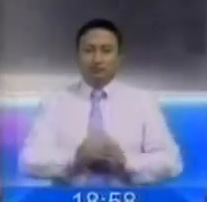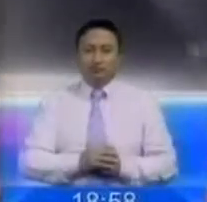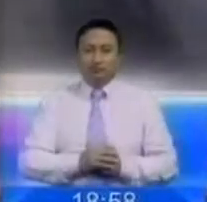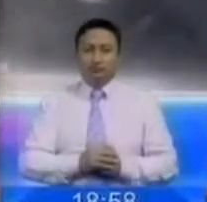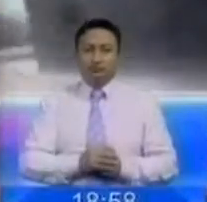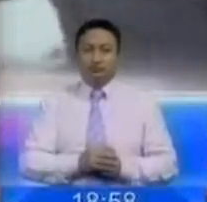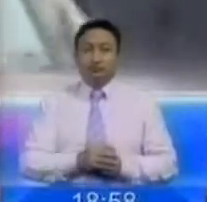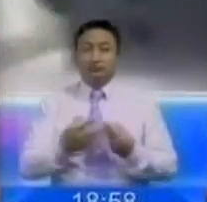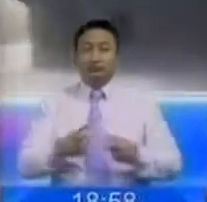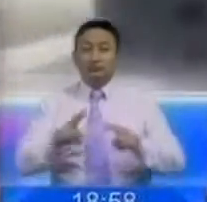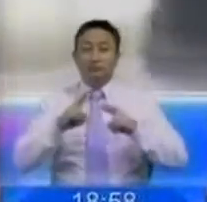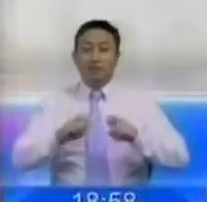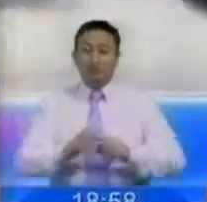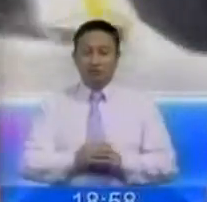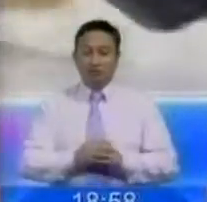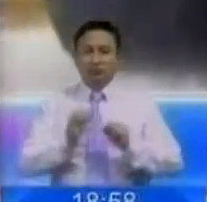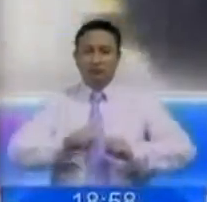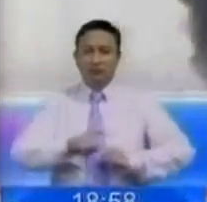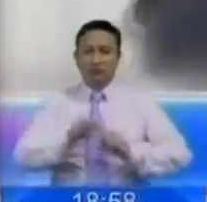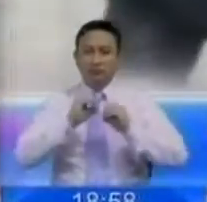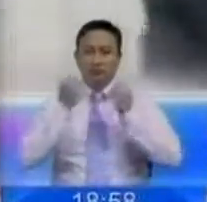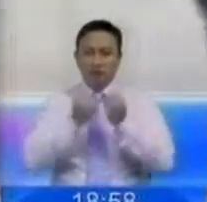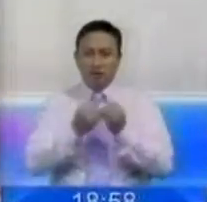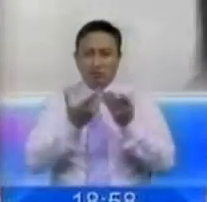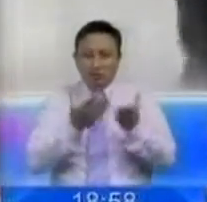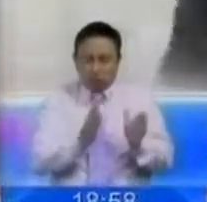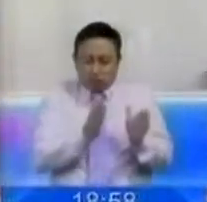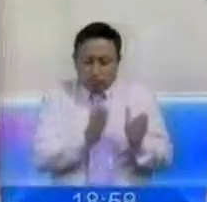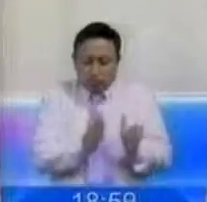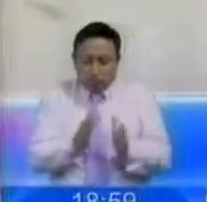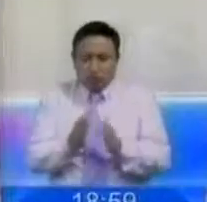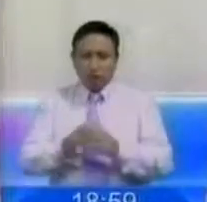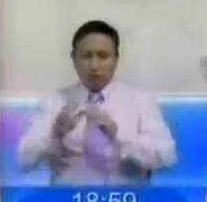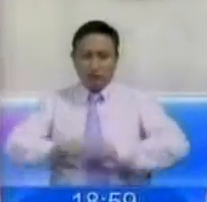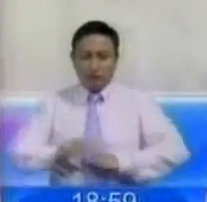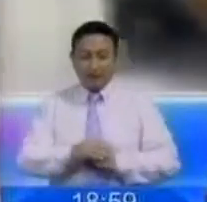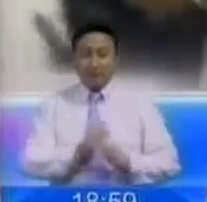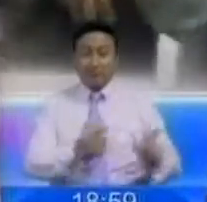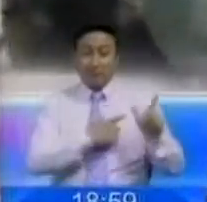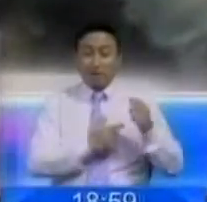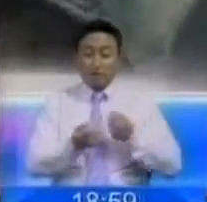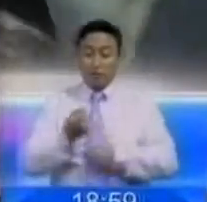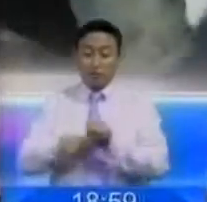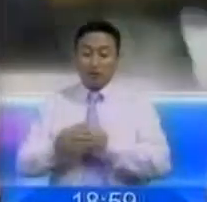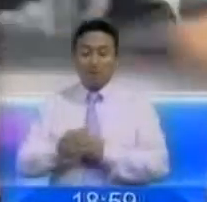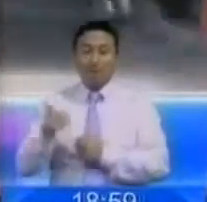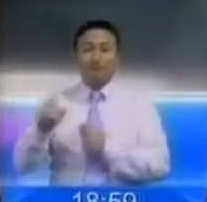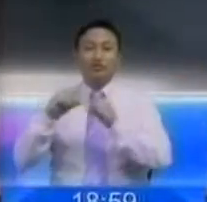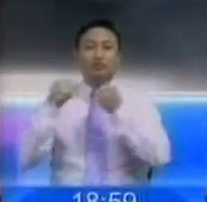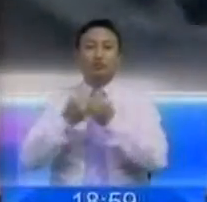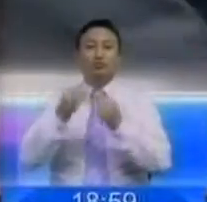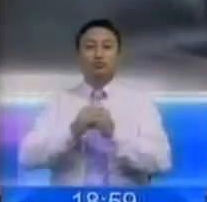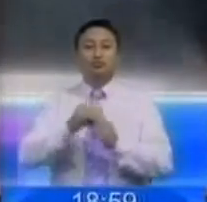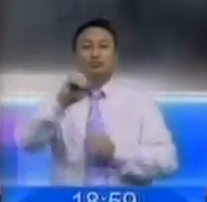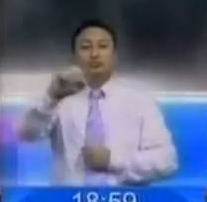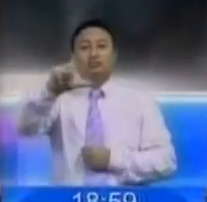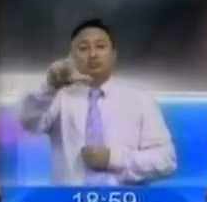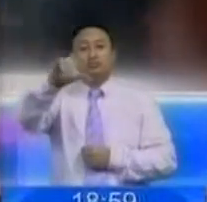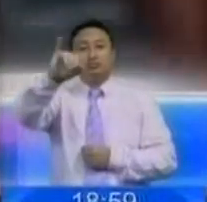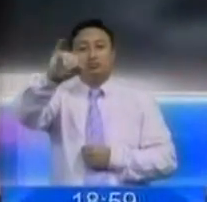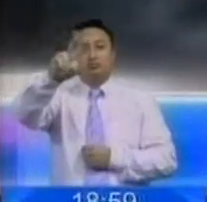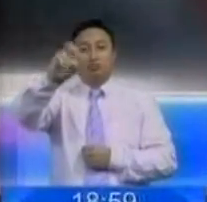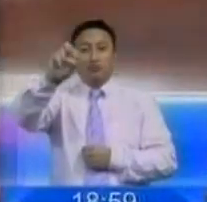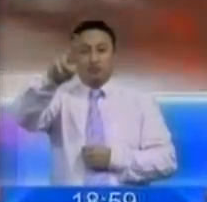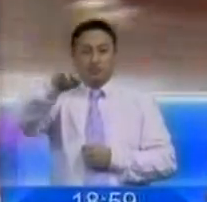Según las investigaciones, habrían tejido una red bien estructurada para abastecer de material de guerra al Frente Oliver Sinisterra. De los